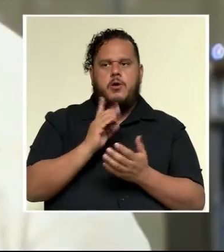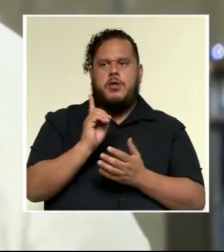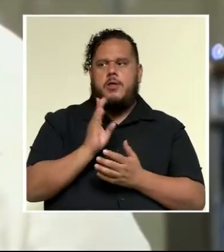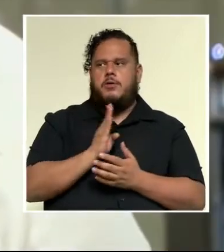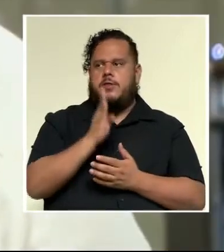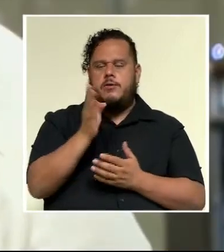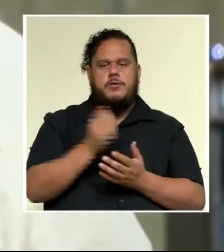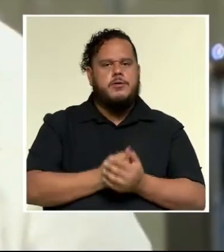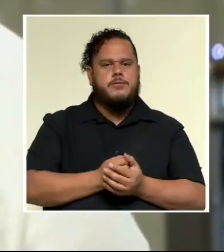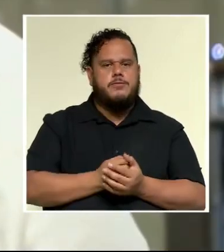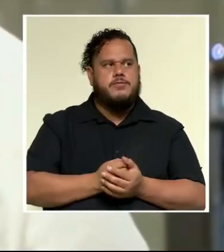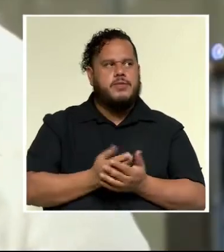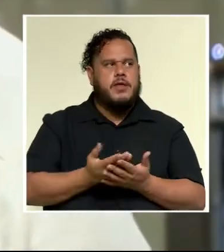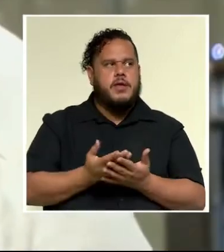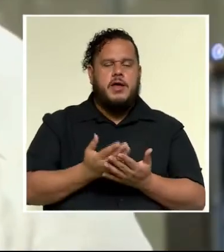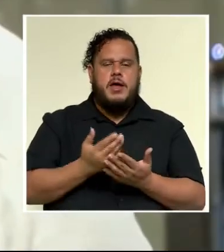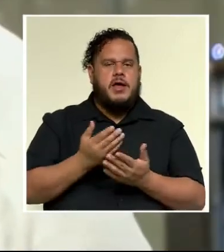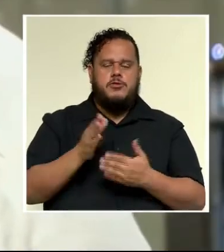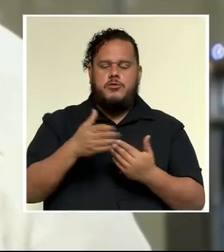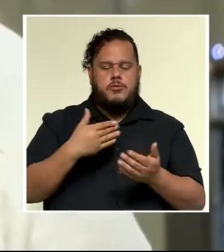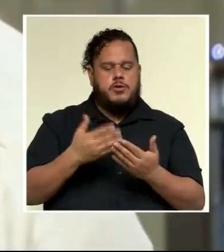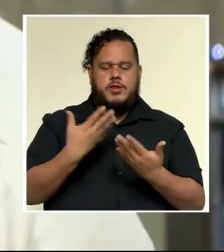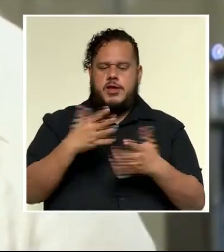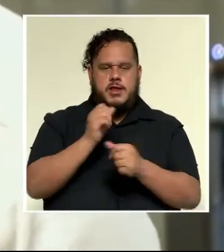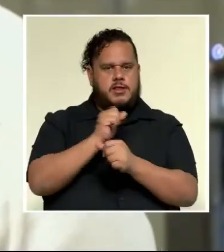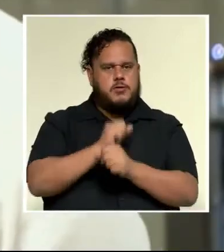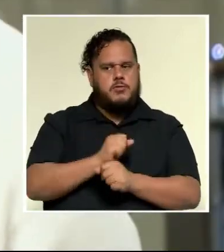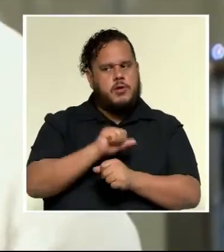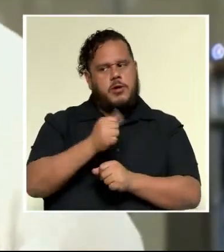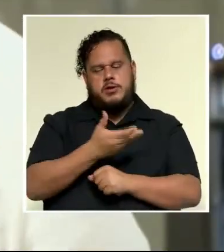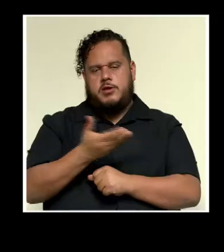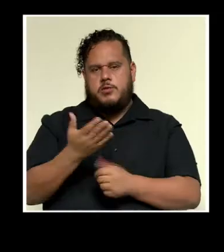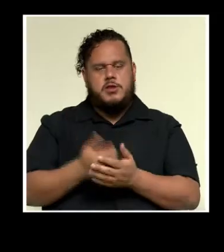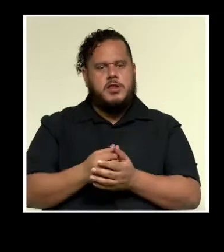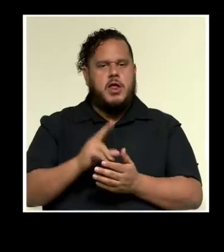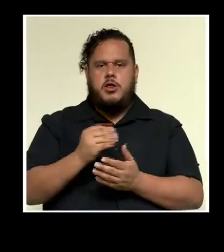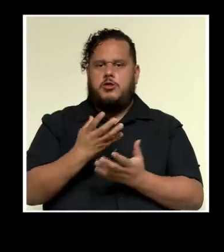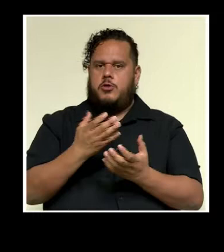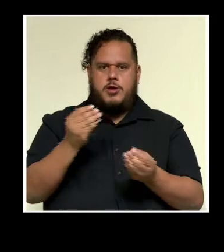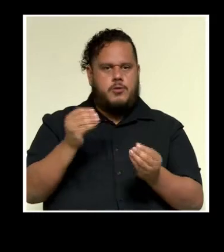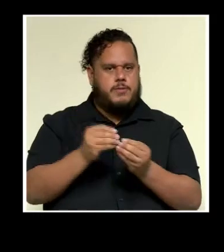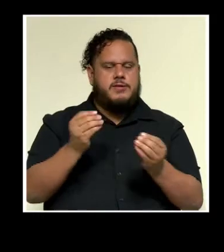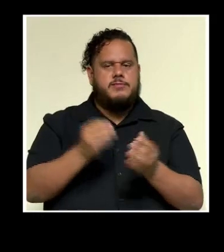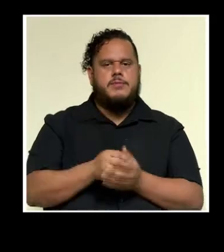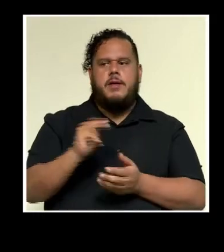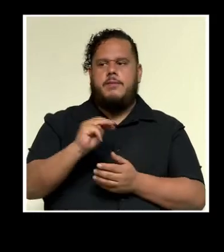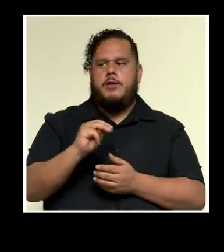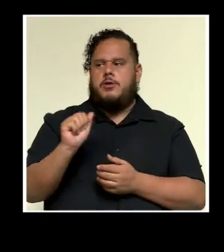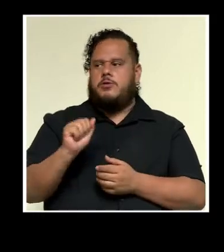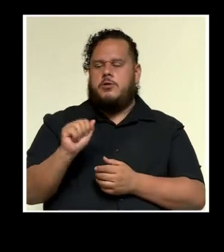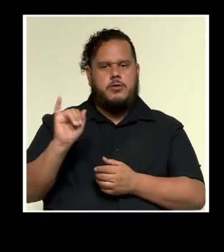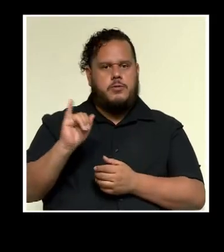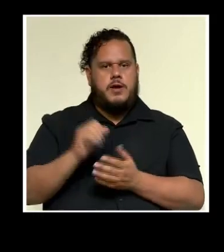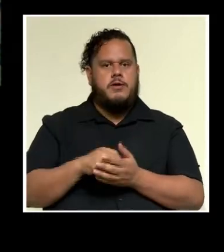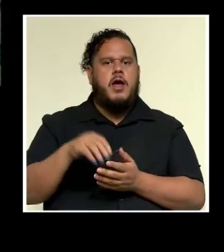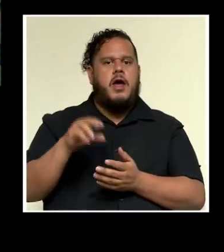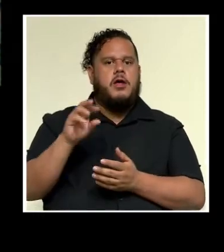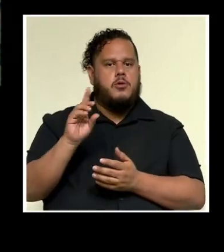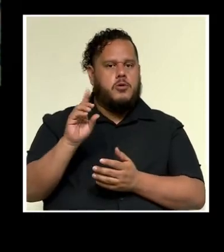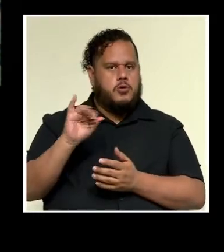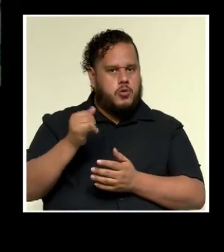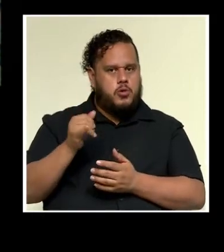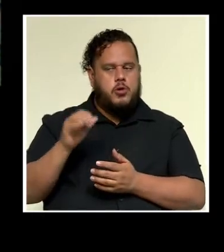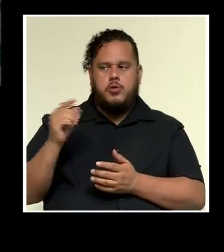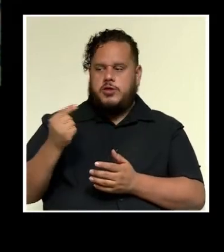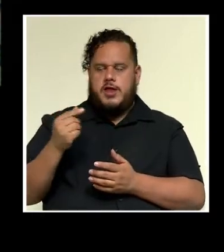de costumbres, se adapta a todo, no queda más. Marco Antonio Ibarra, Bruno González y Francisco